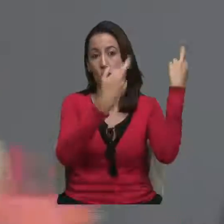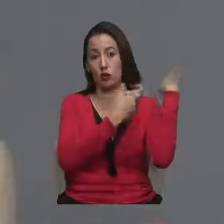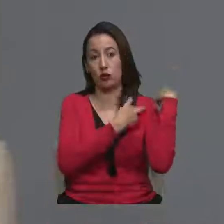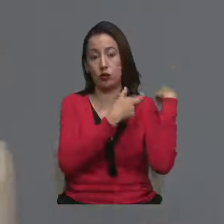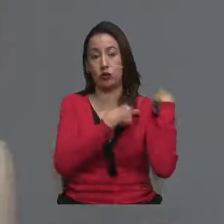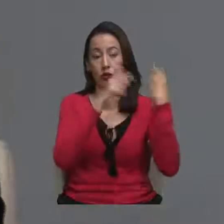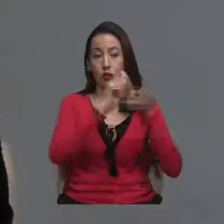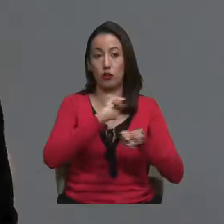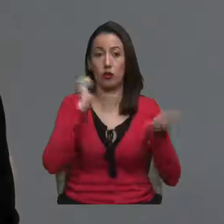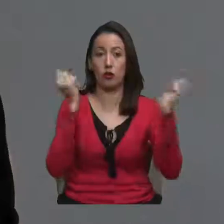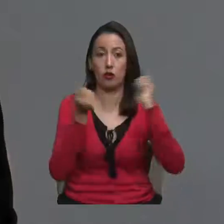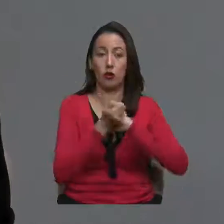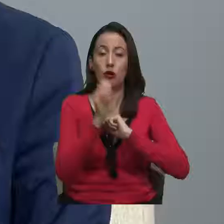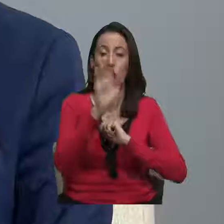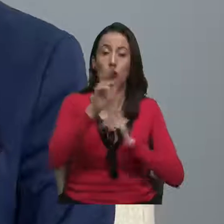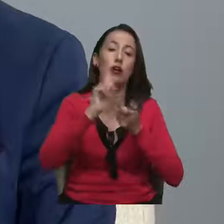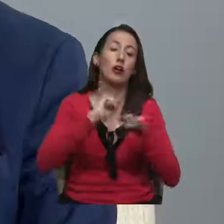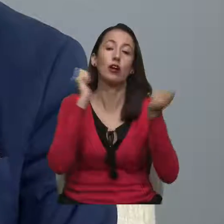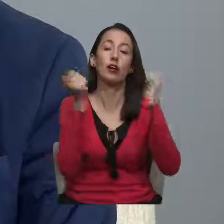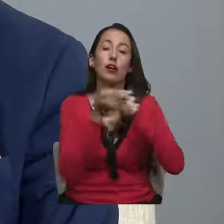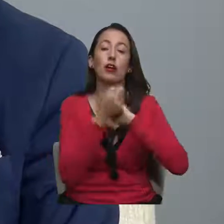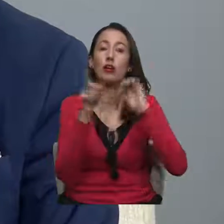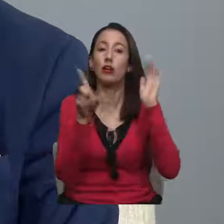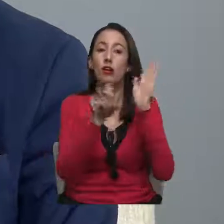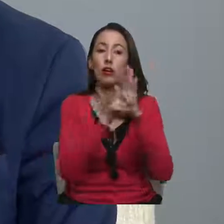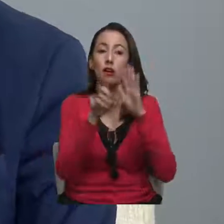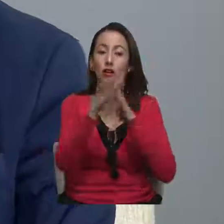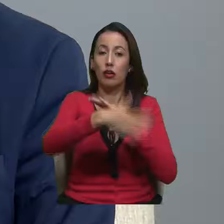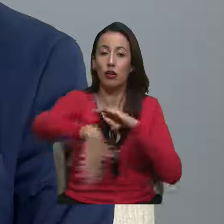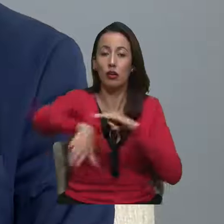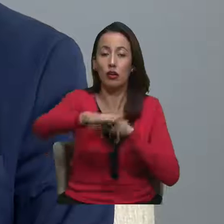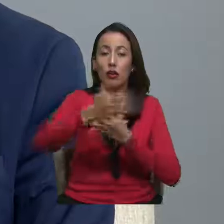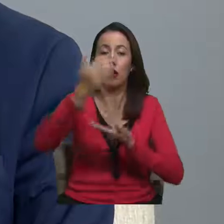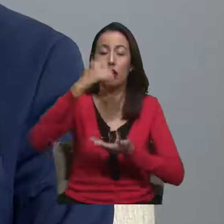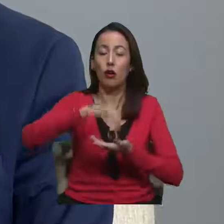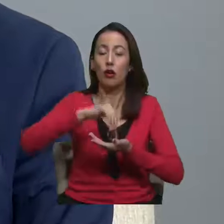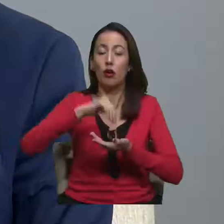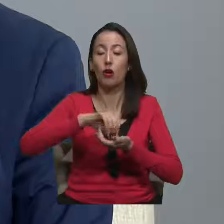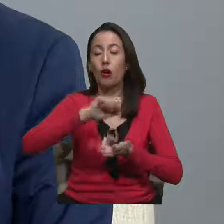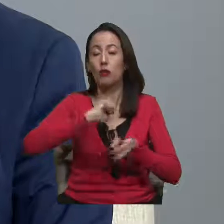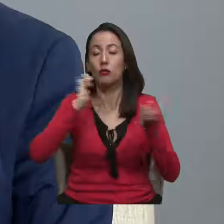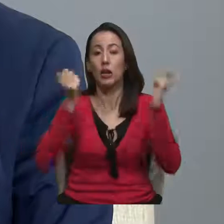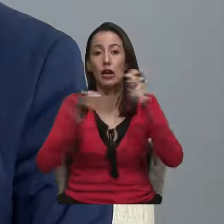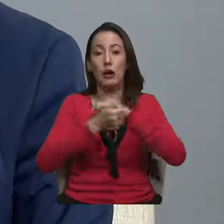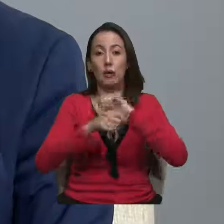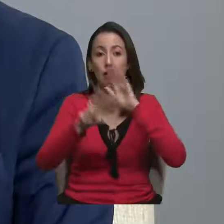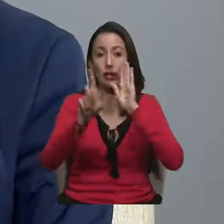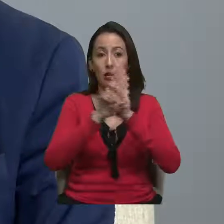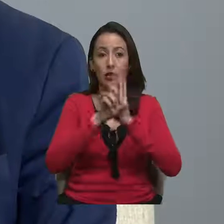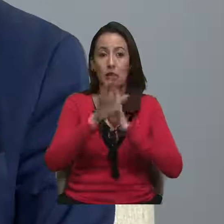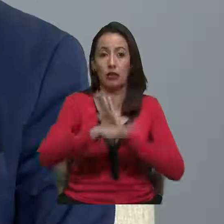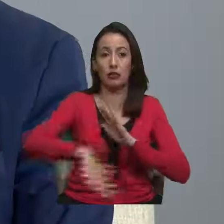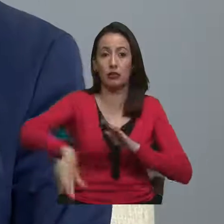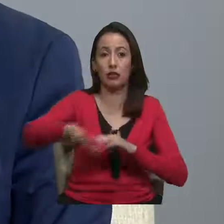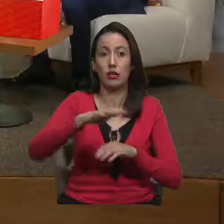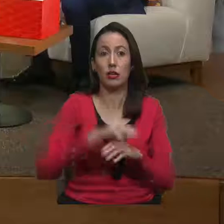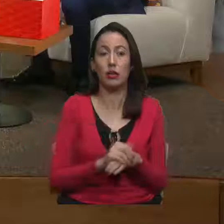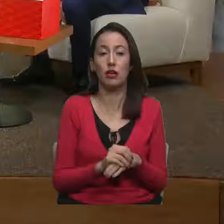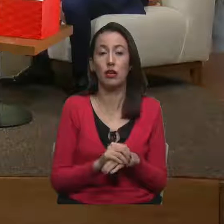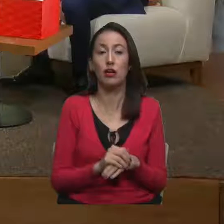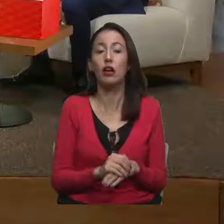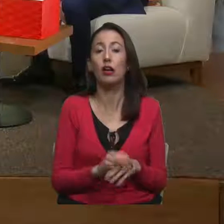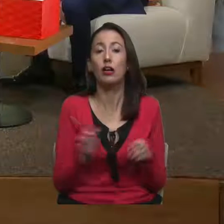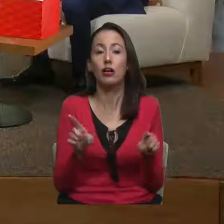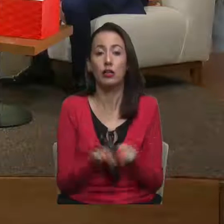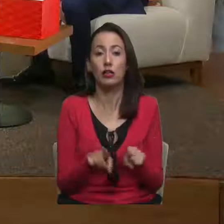porque ese no es su rol cambiamos las leyes cambiamos las leyes nuevamente necesitamos cambio de leyes a través nuevamente de conecta